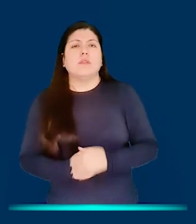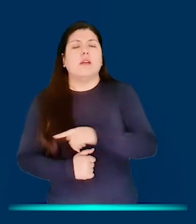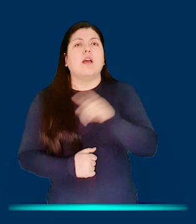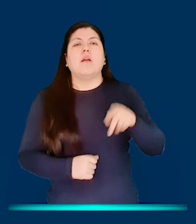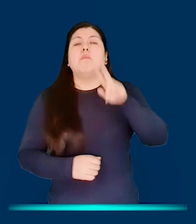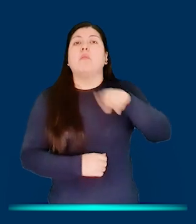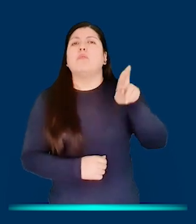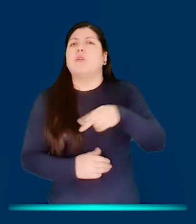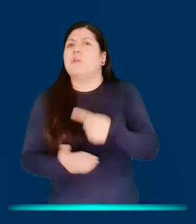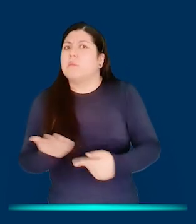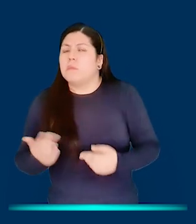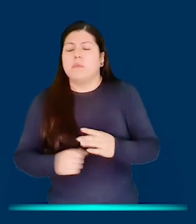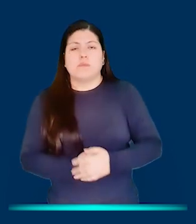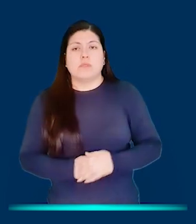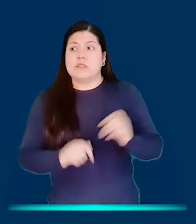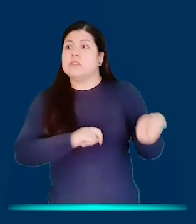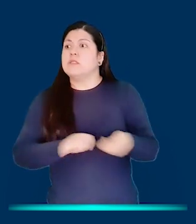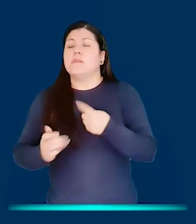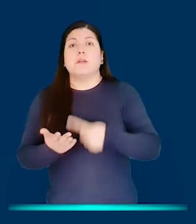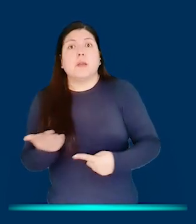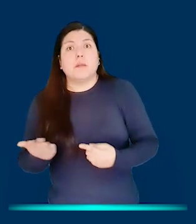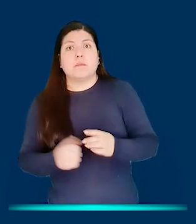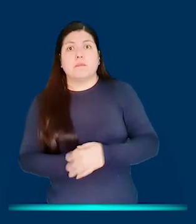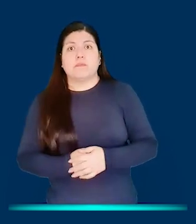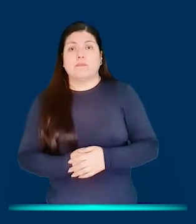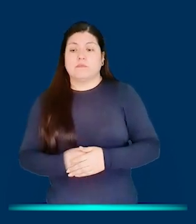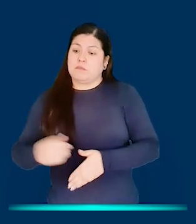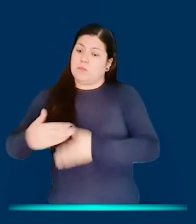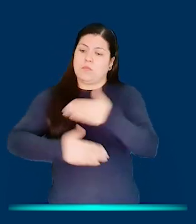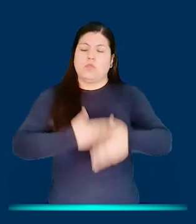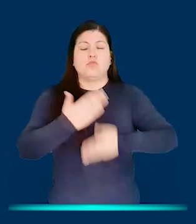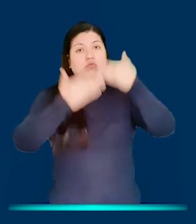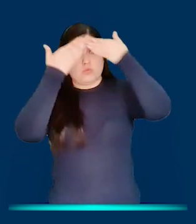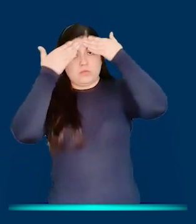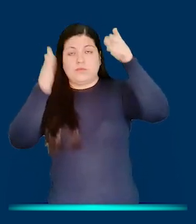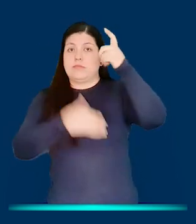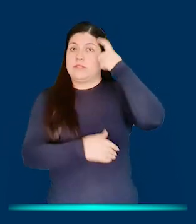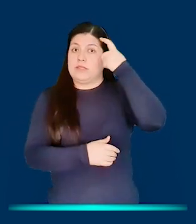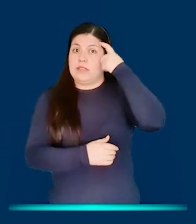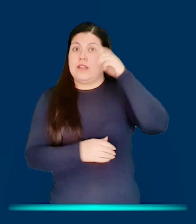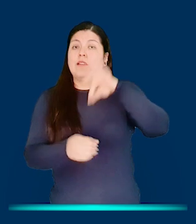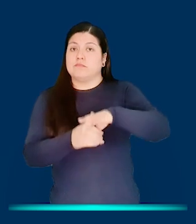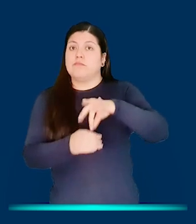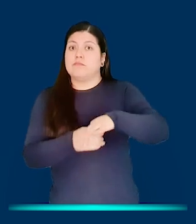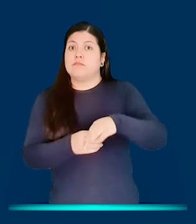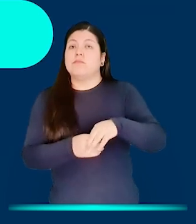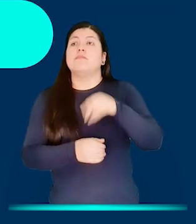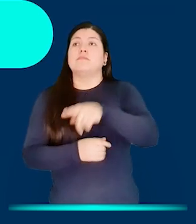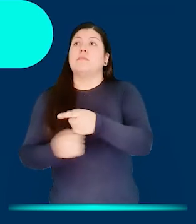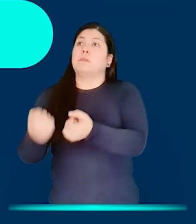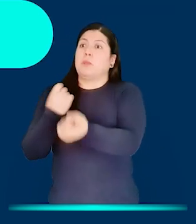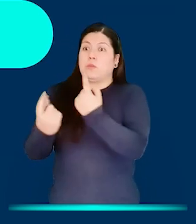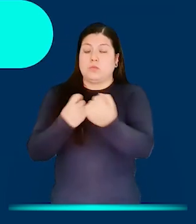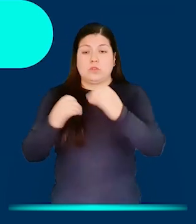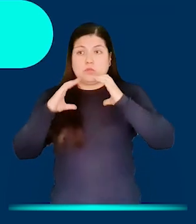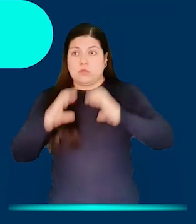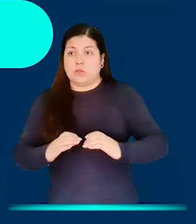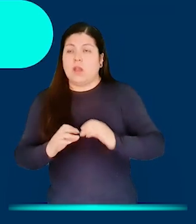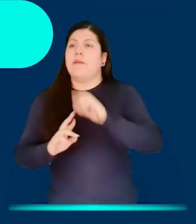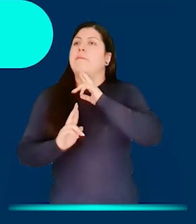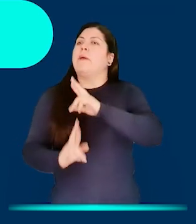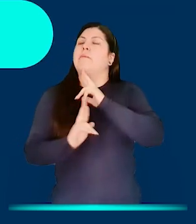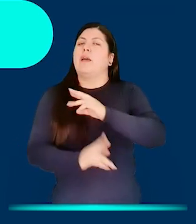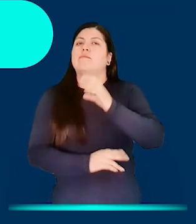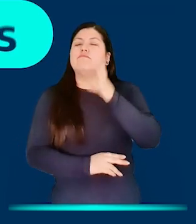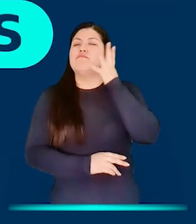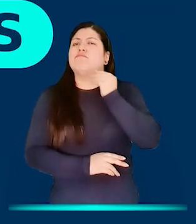está prohibido? ¿Qué documento debo presentar? Para un proceso democrático con inteligencia electoral, a las preguntas